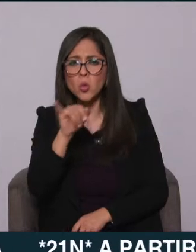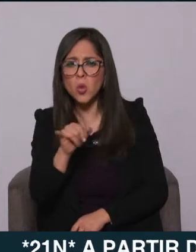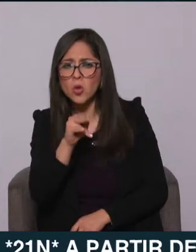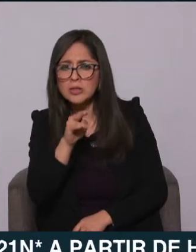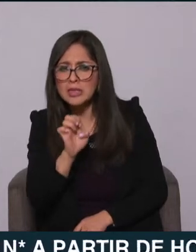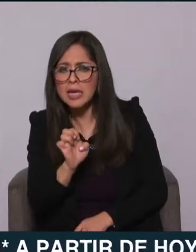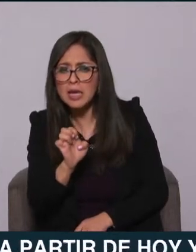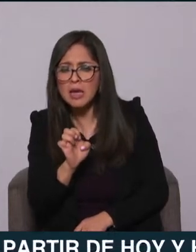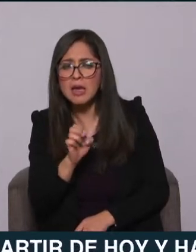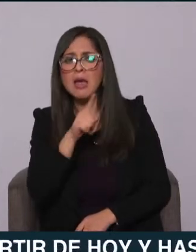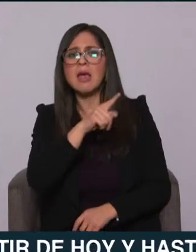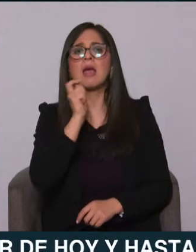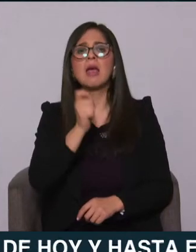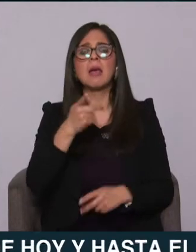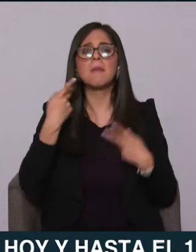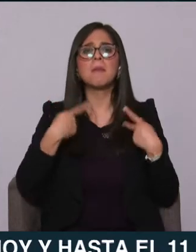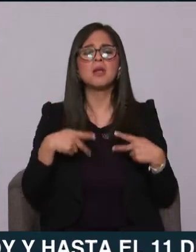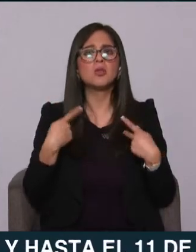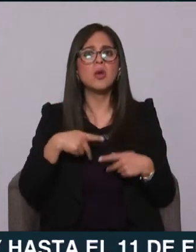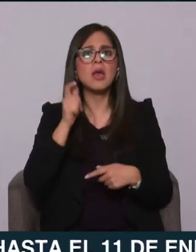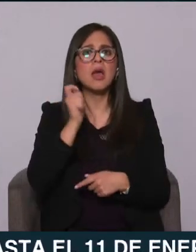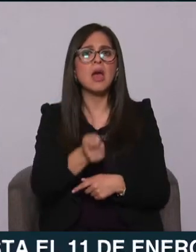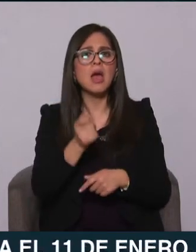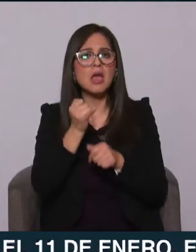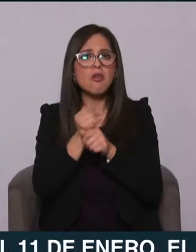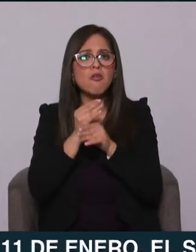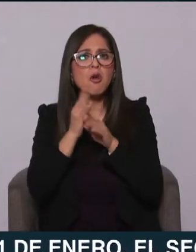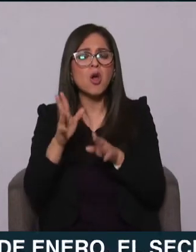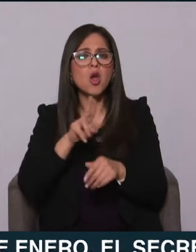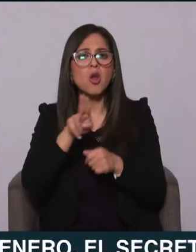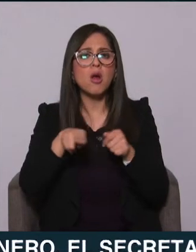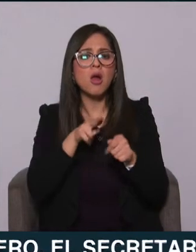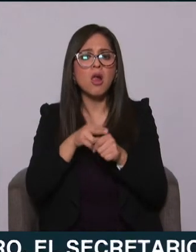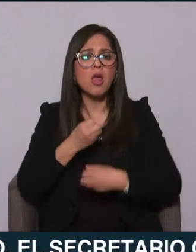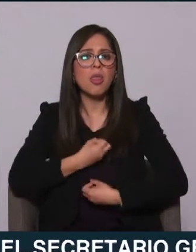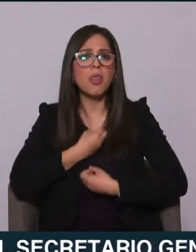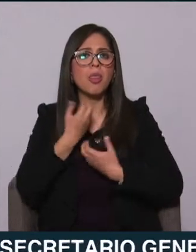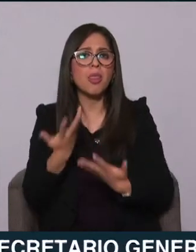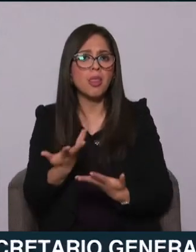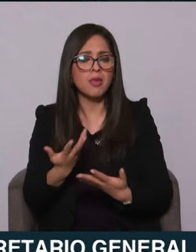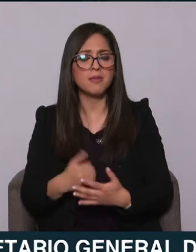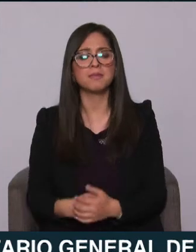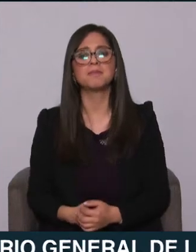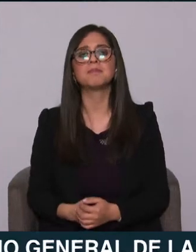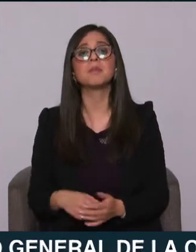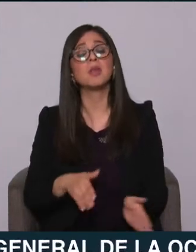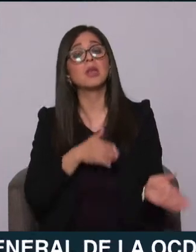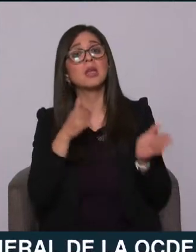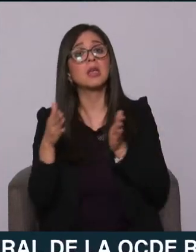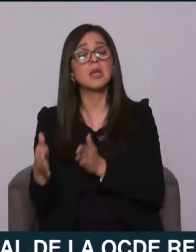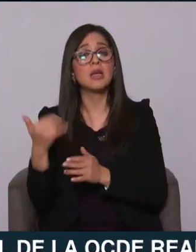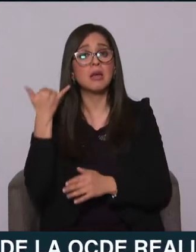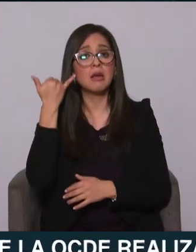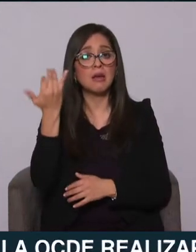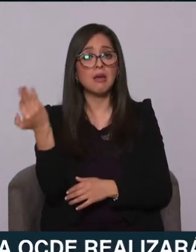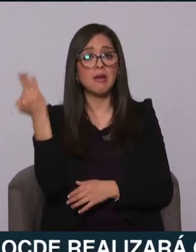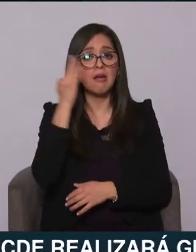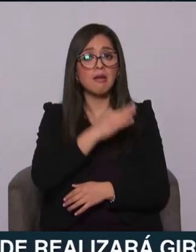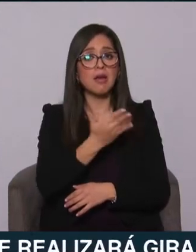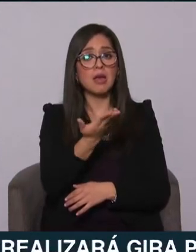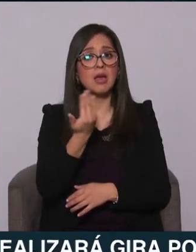que la víctima dé información y sea natural. Extorsión por recompensa. Los delincuentes llaman formales